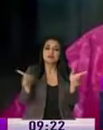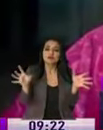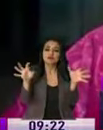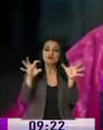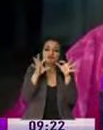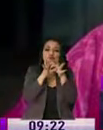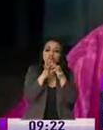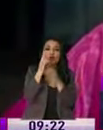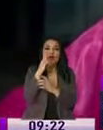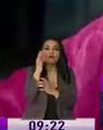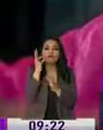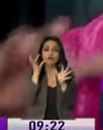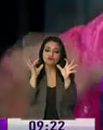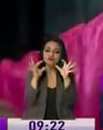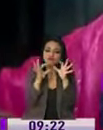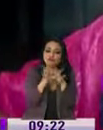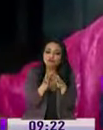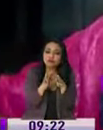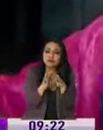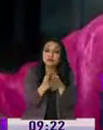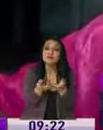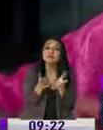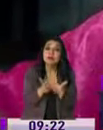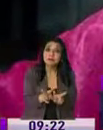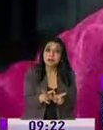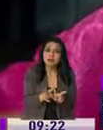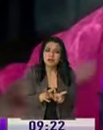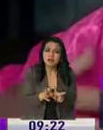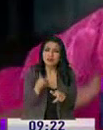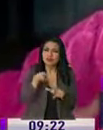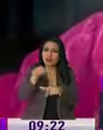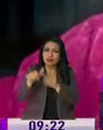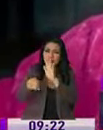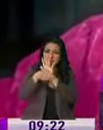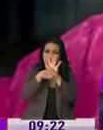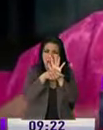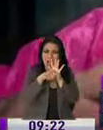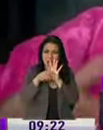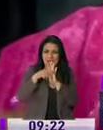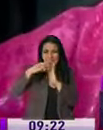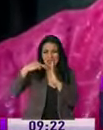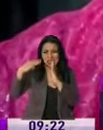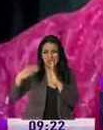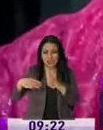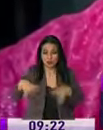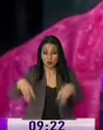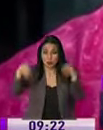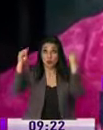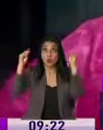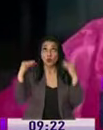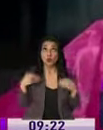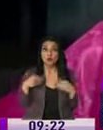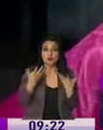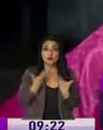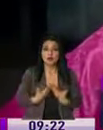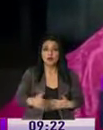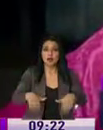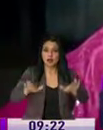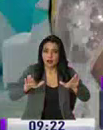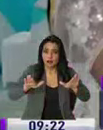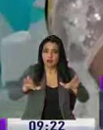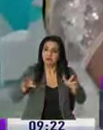una pareja, pero también la muerte del mal, de las malas energías, cuando uno se cubre con ese